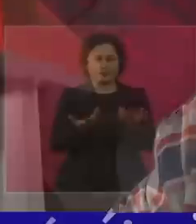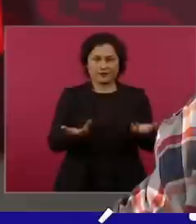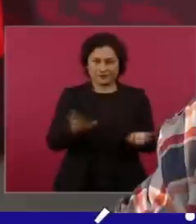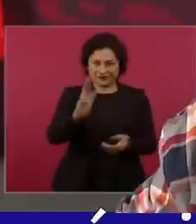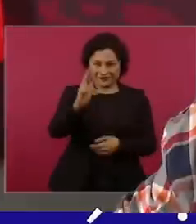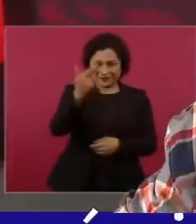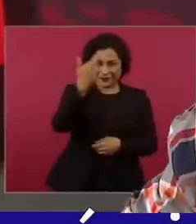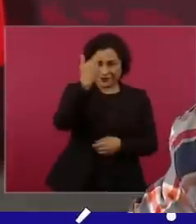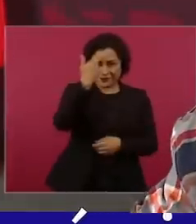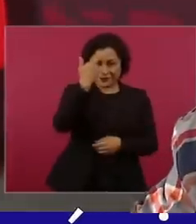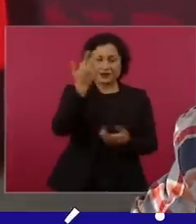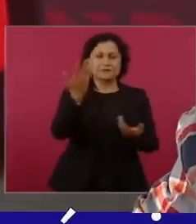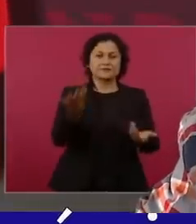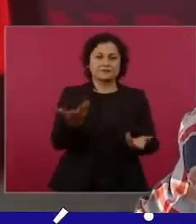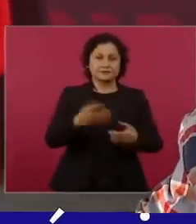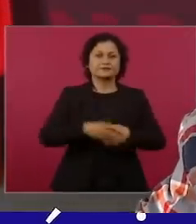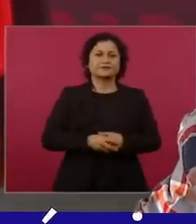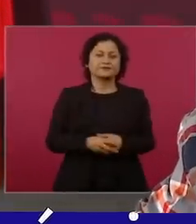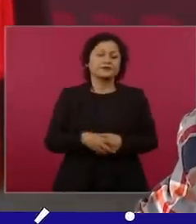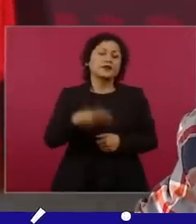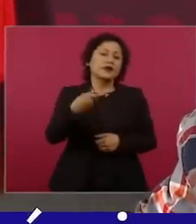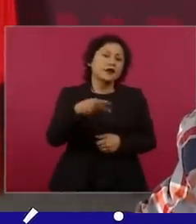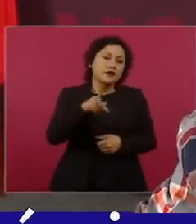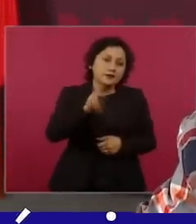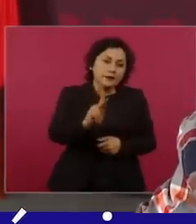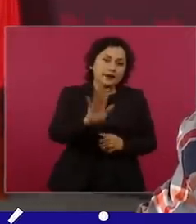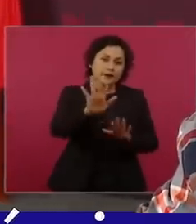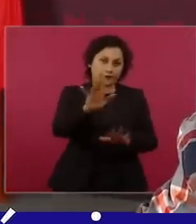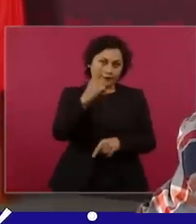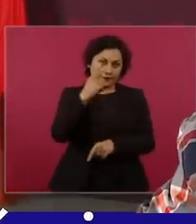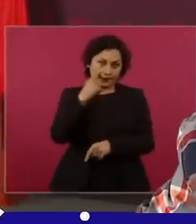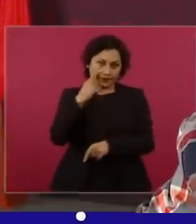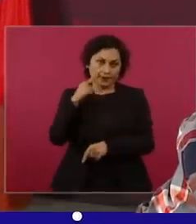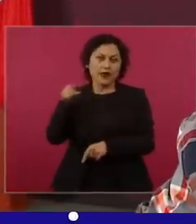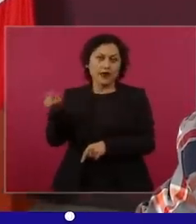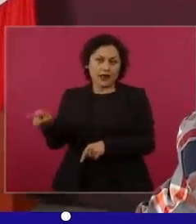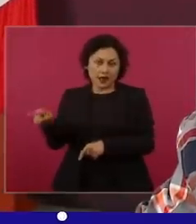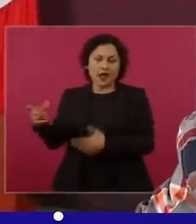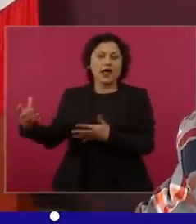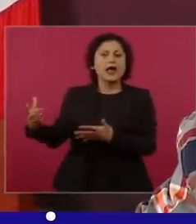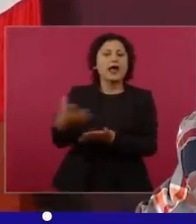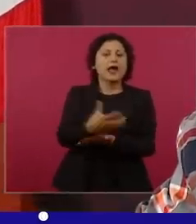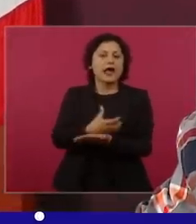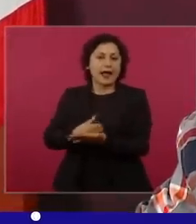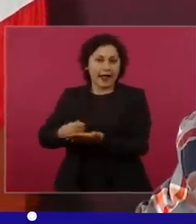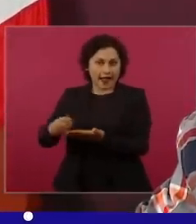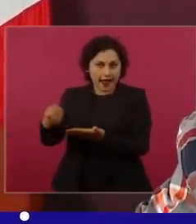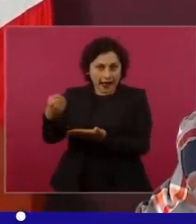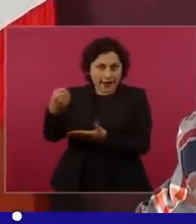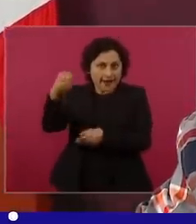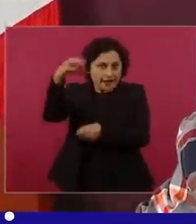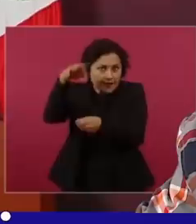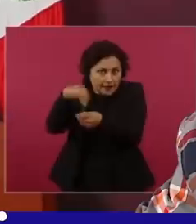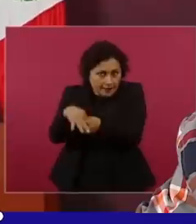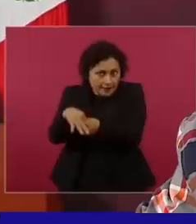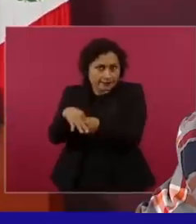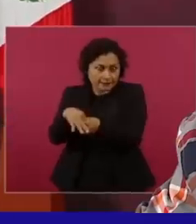con poco margen, pero gana la elección de manera democrática, porque el pueblo así lo